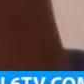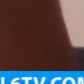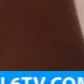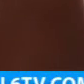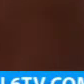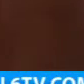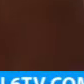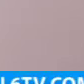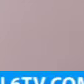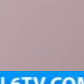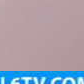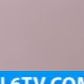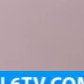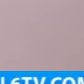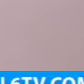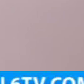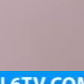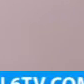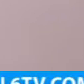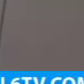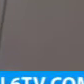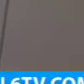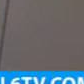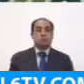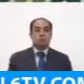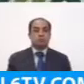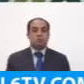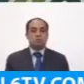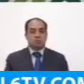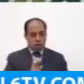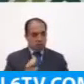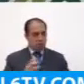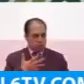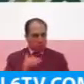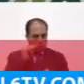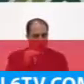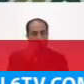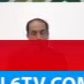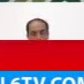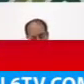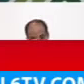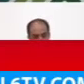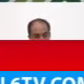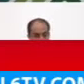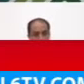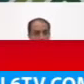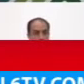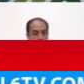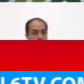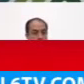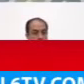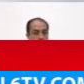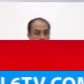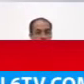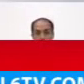de ocupación en los hospitales y ya ha llegado a 83%. La jefa de gobierno, Claudia Sheinbaum, indicó que espera que se